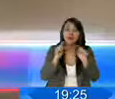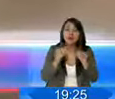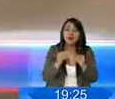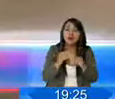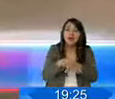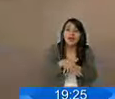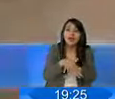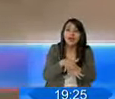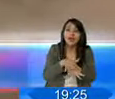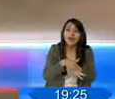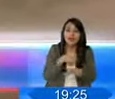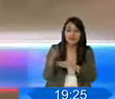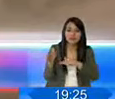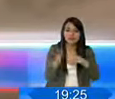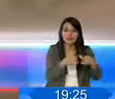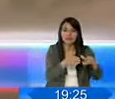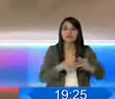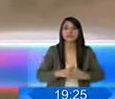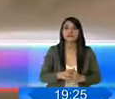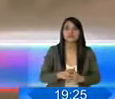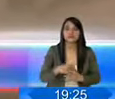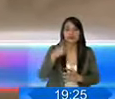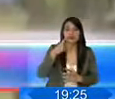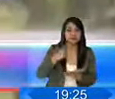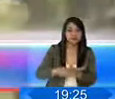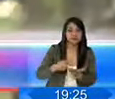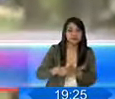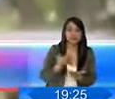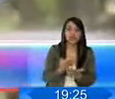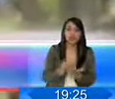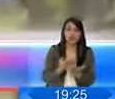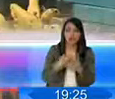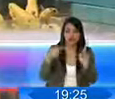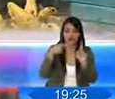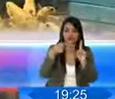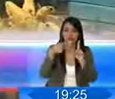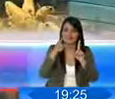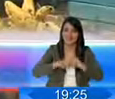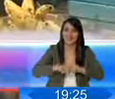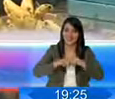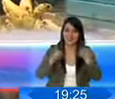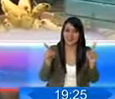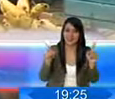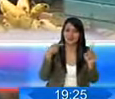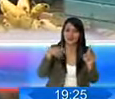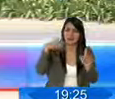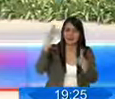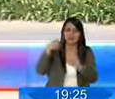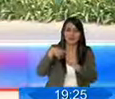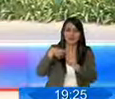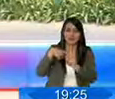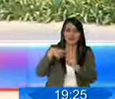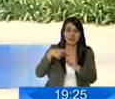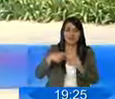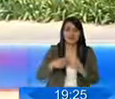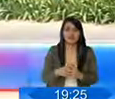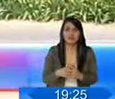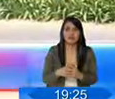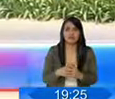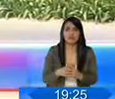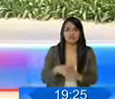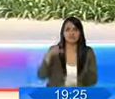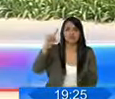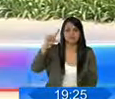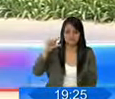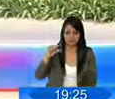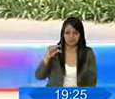lento. Diferente lectura es la que tiene el analista económico Carlos de la Torre. ¿Quién es más optimista? Cifras bastante bajas.